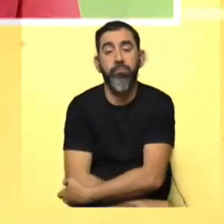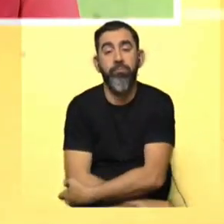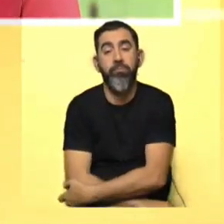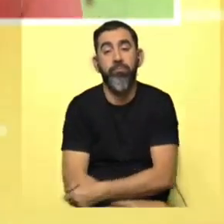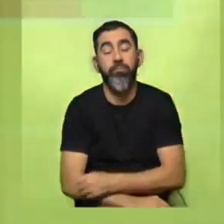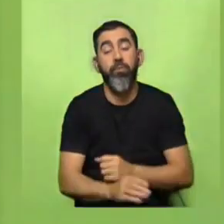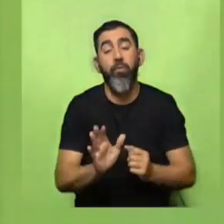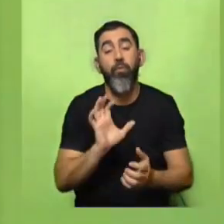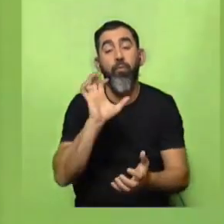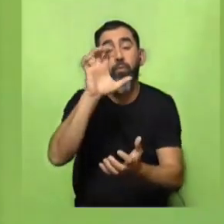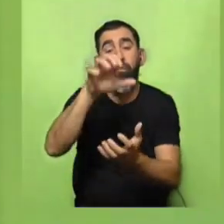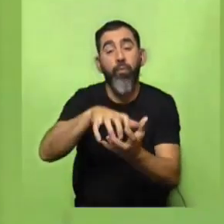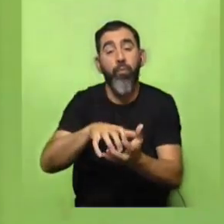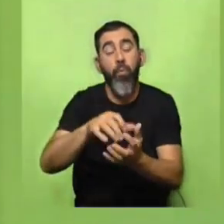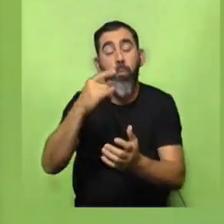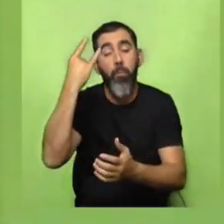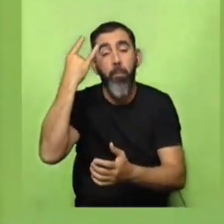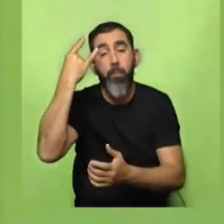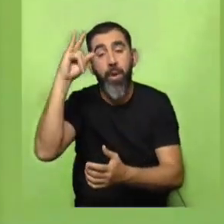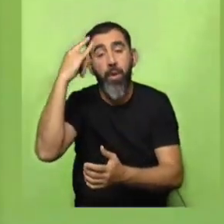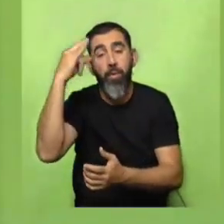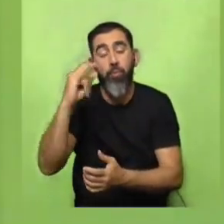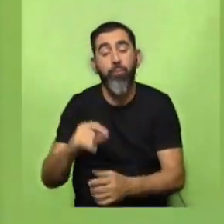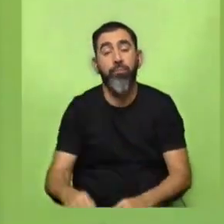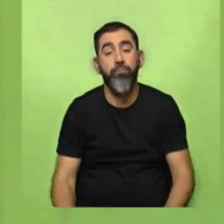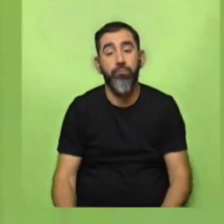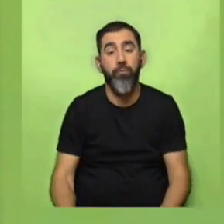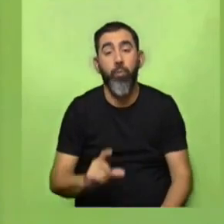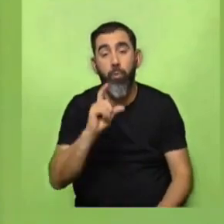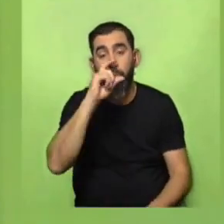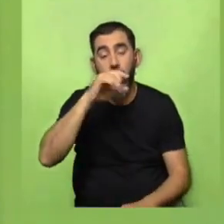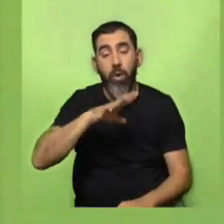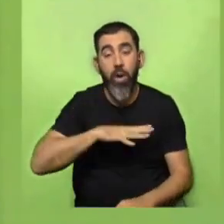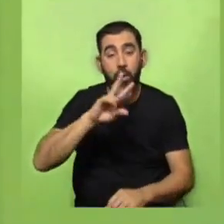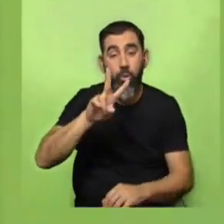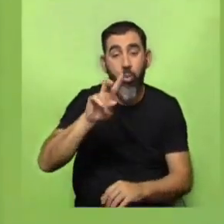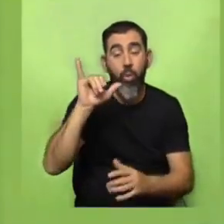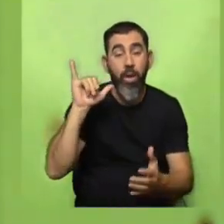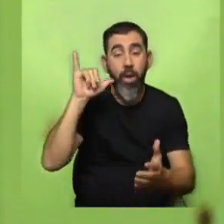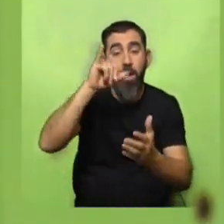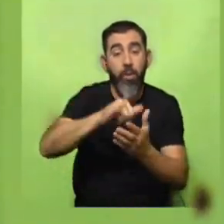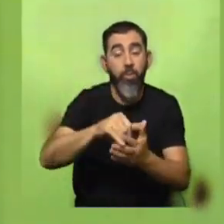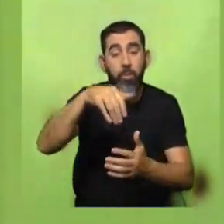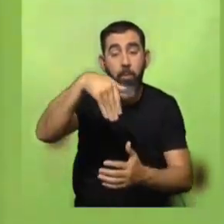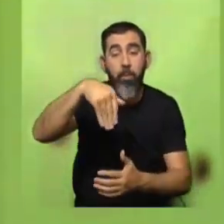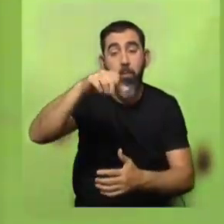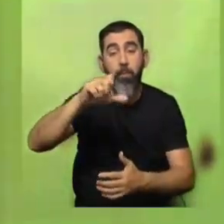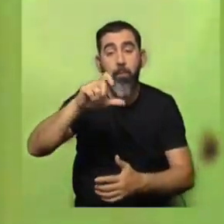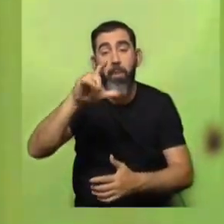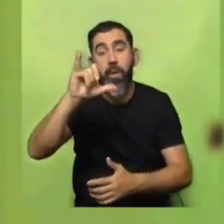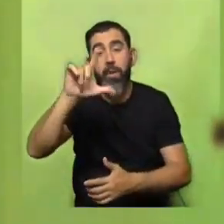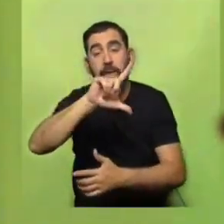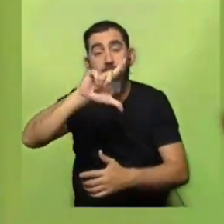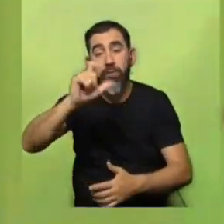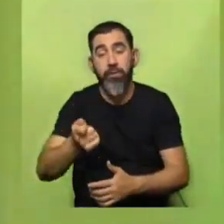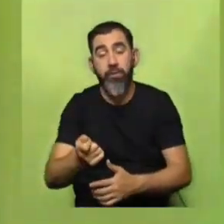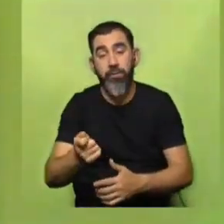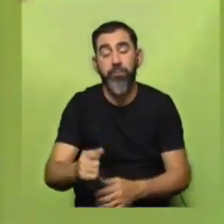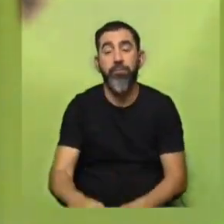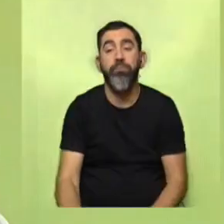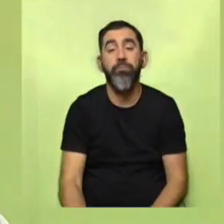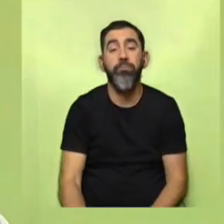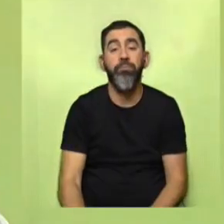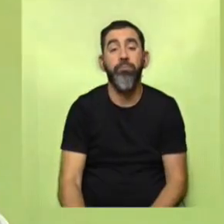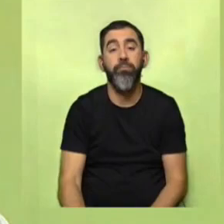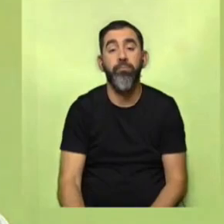a la estación meteorológica del Prado, porque en Montevideo hay dos, una está en el aeropuerto de Melilla, que tiene características particulares, que ya nos va a contar